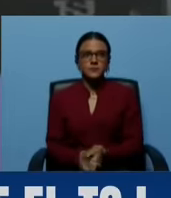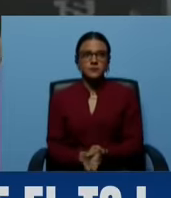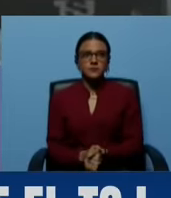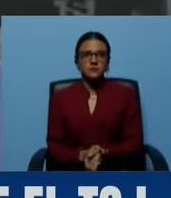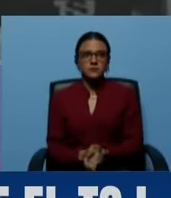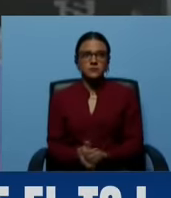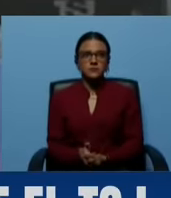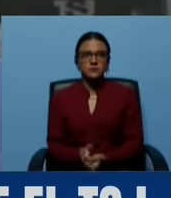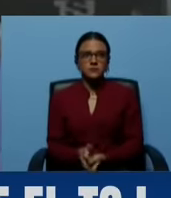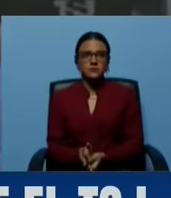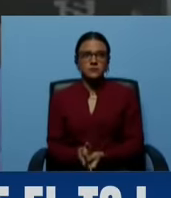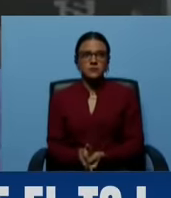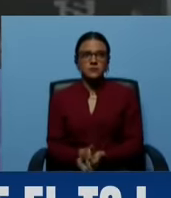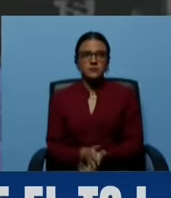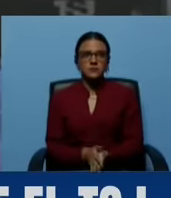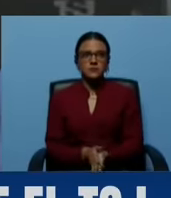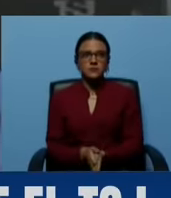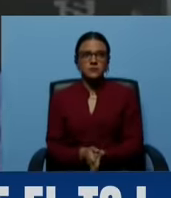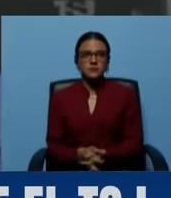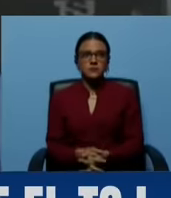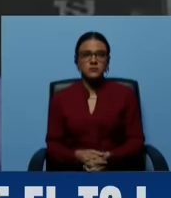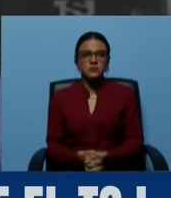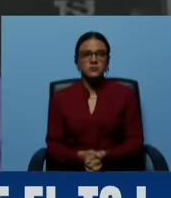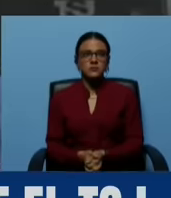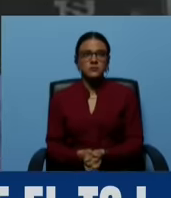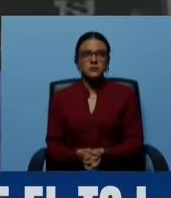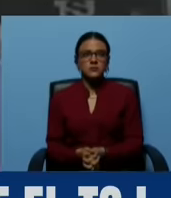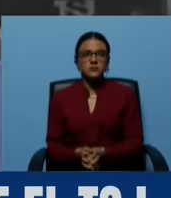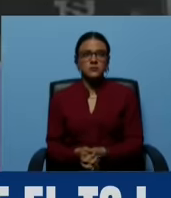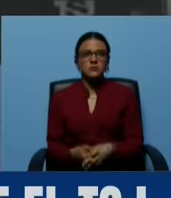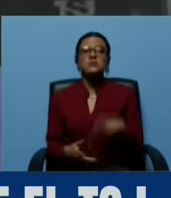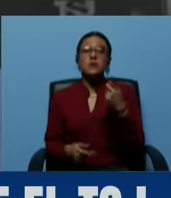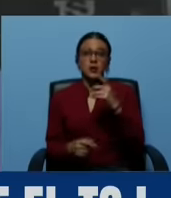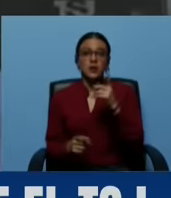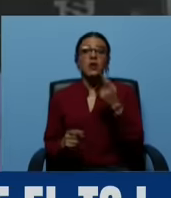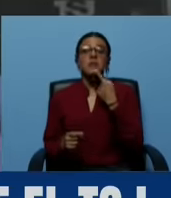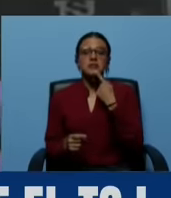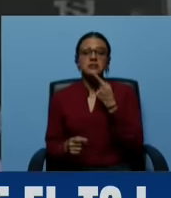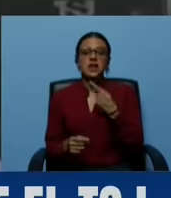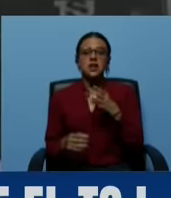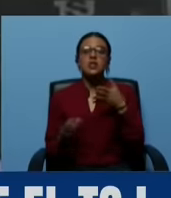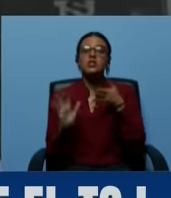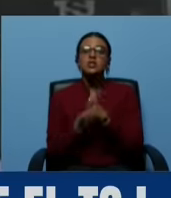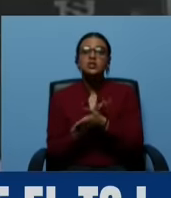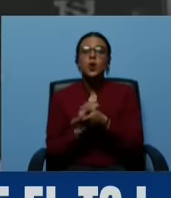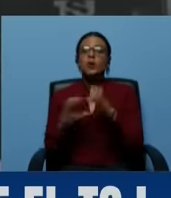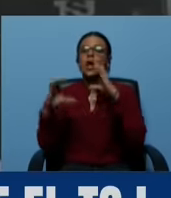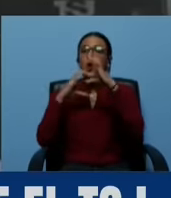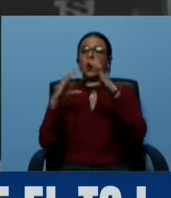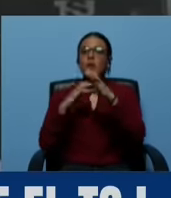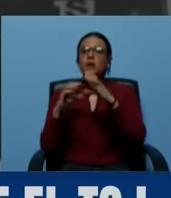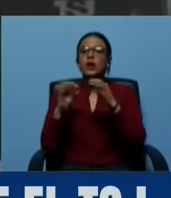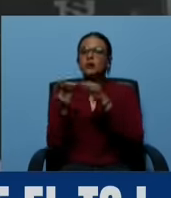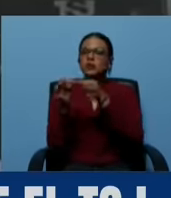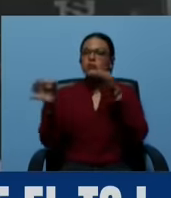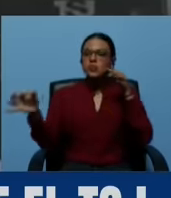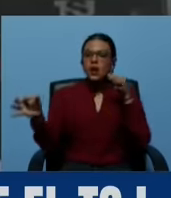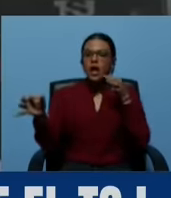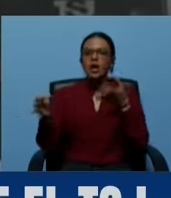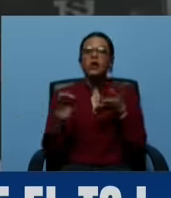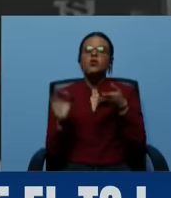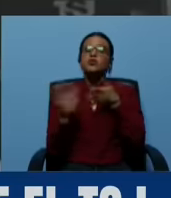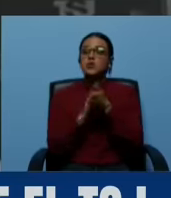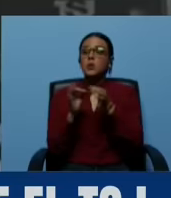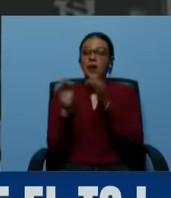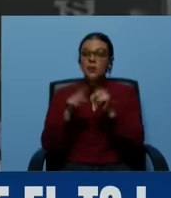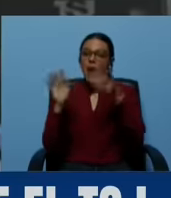Entonces, ¿qué fue las pruebas que presentaron el día de hoy en esta audiencia? Bueno, él envió la comunicación epistolar, o usó la vía